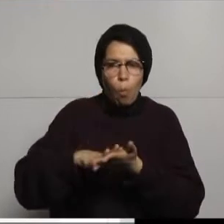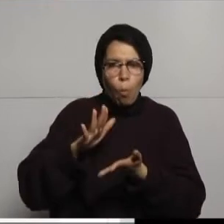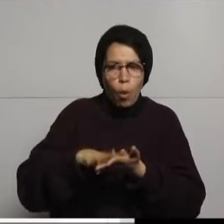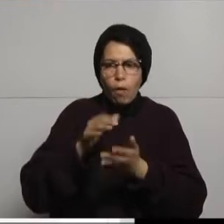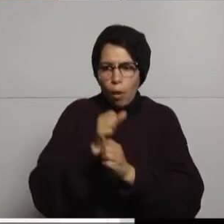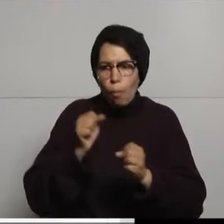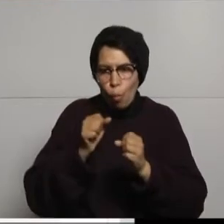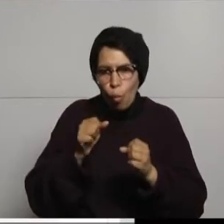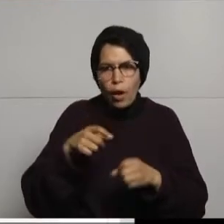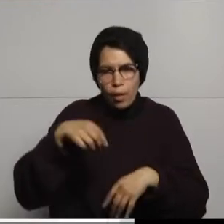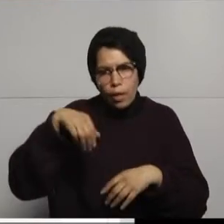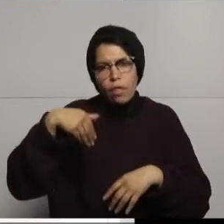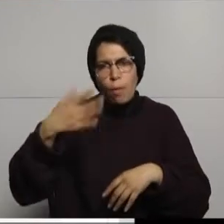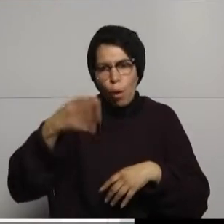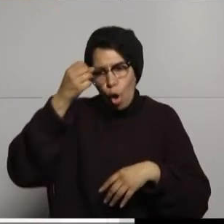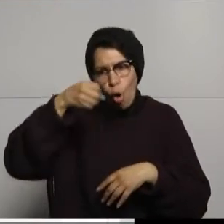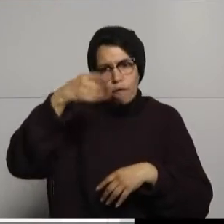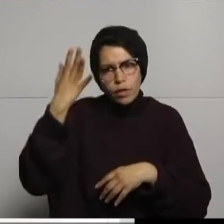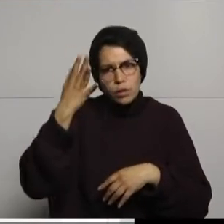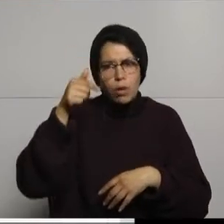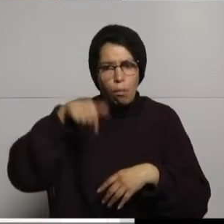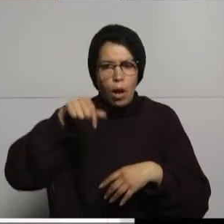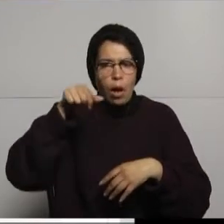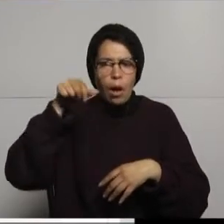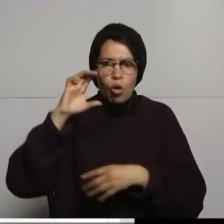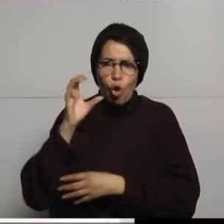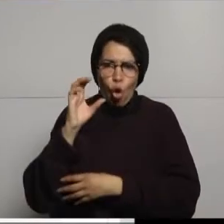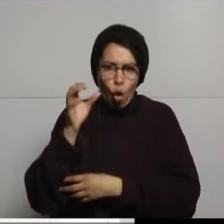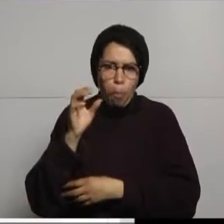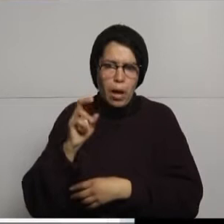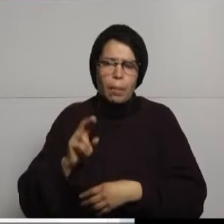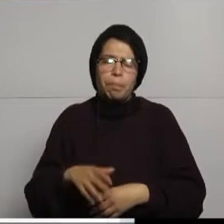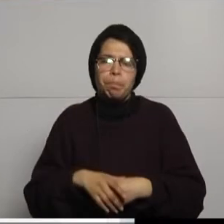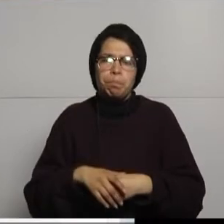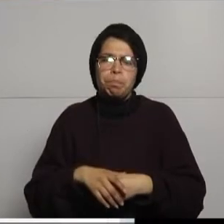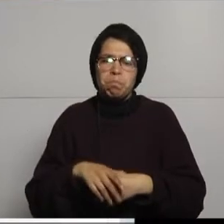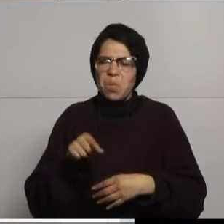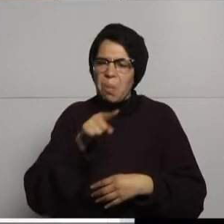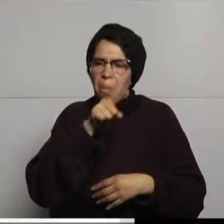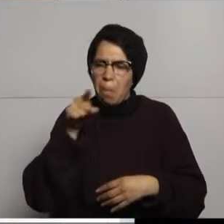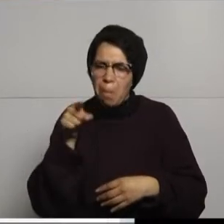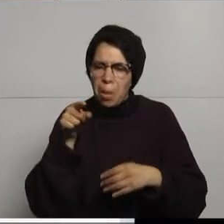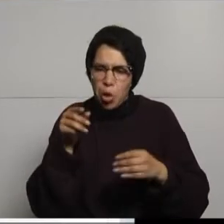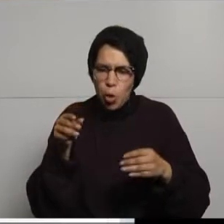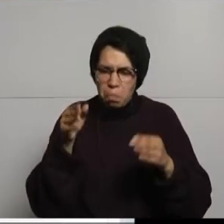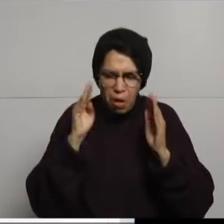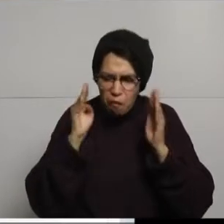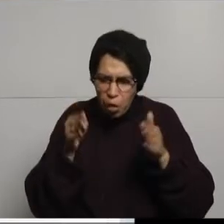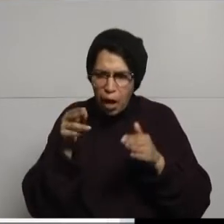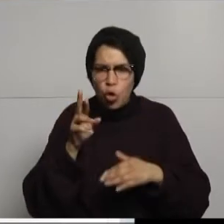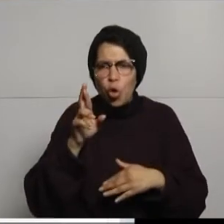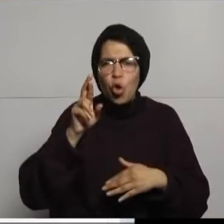Instituto Nacional de Calidad Técnica de estos proyectos. ¿A quién va dirigido Ruta N?